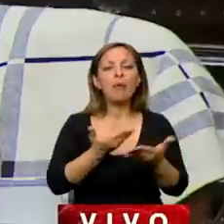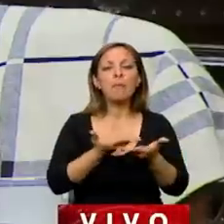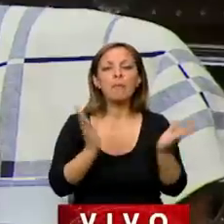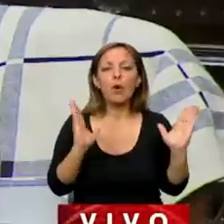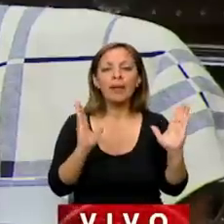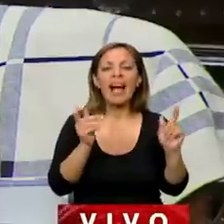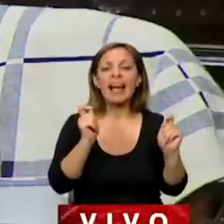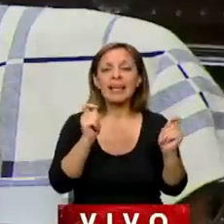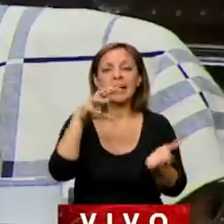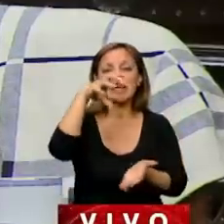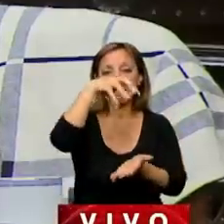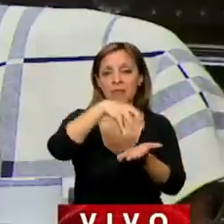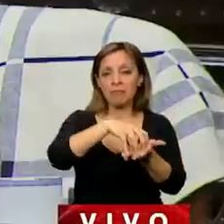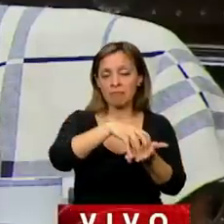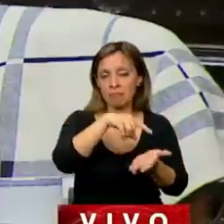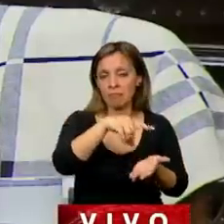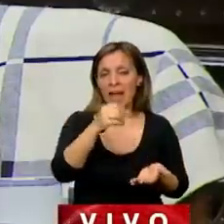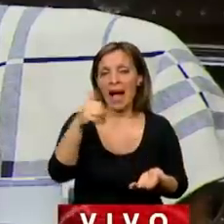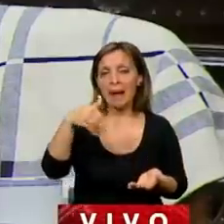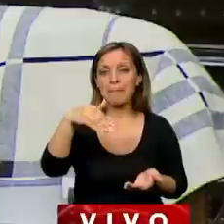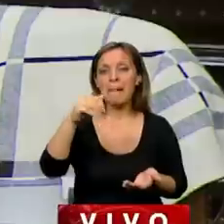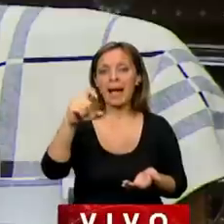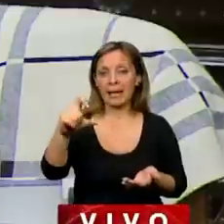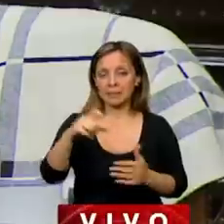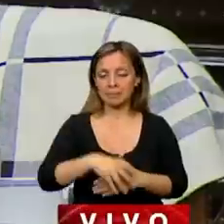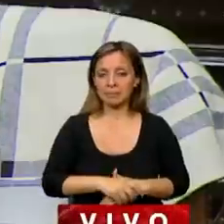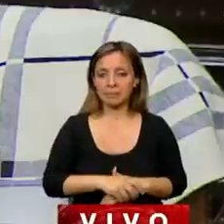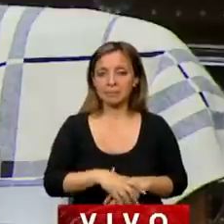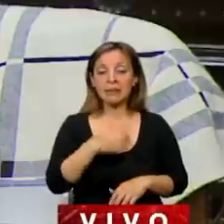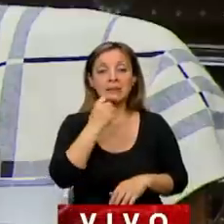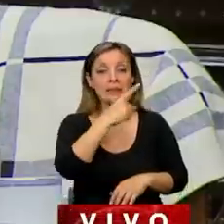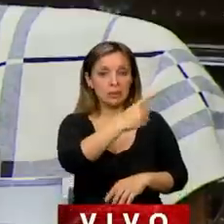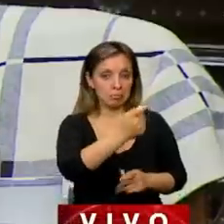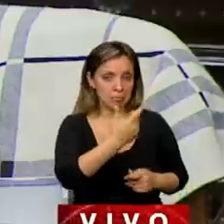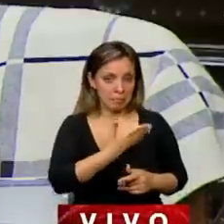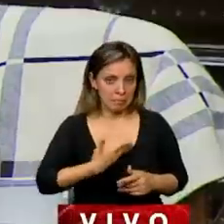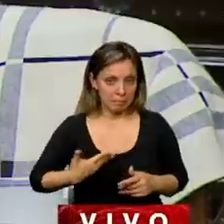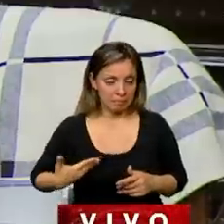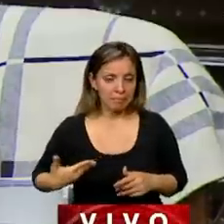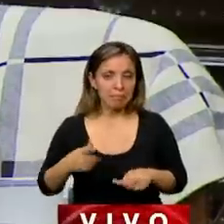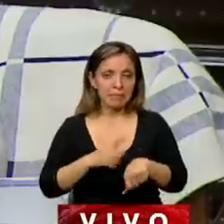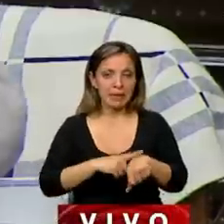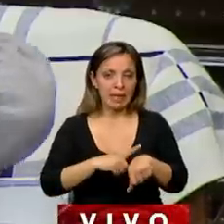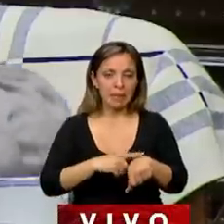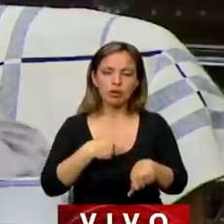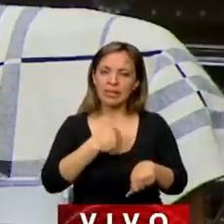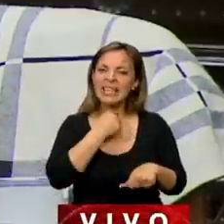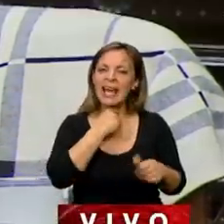tiene la información, al ANMAC. Y si usted me permite, presidente, voy a proceder a